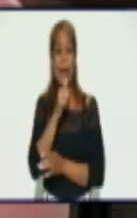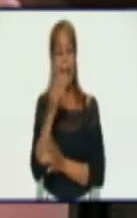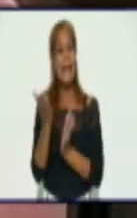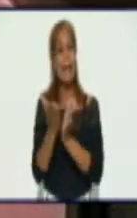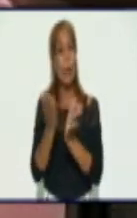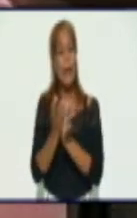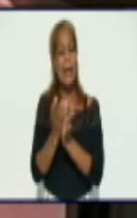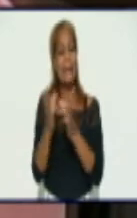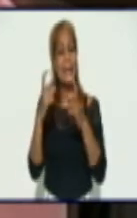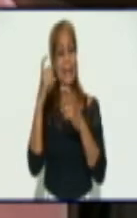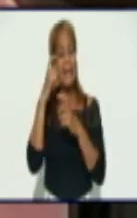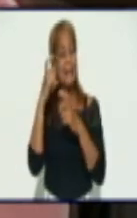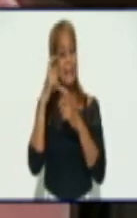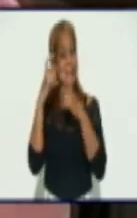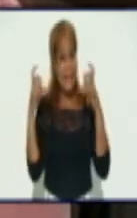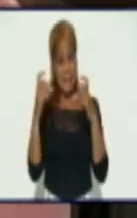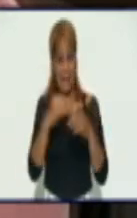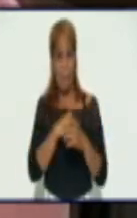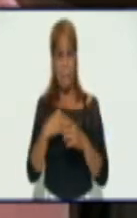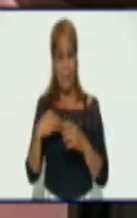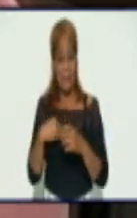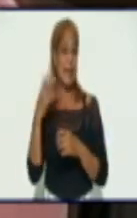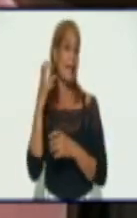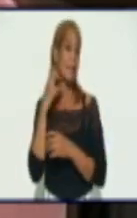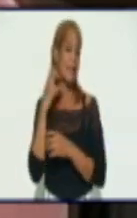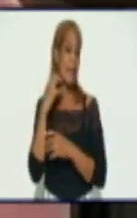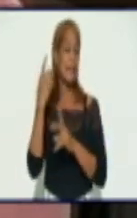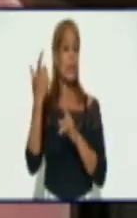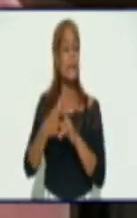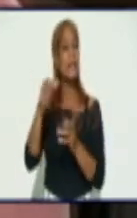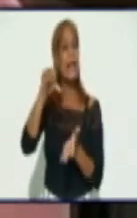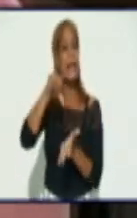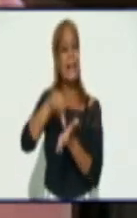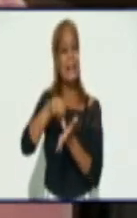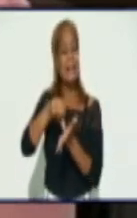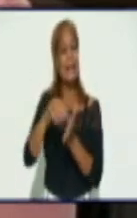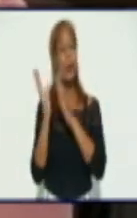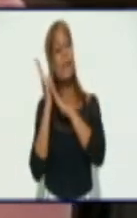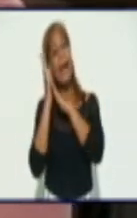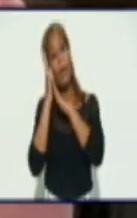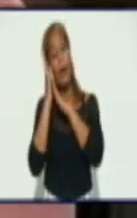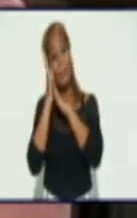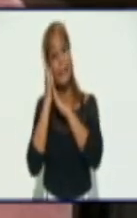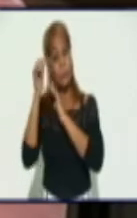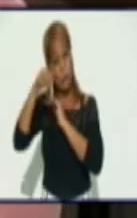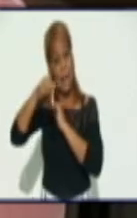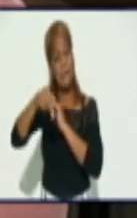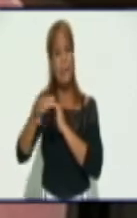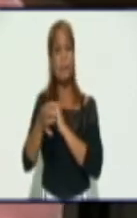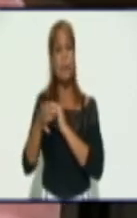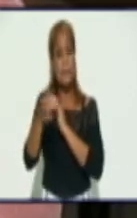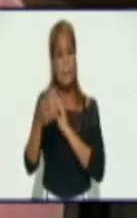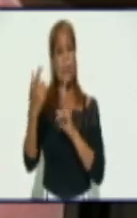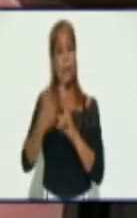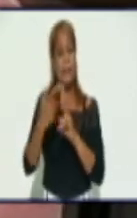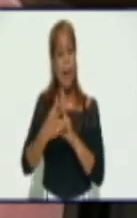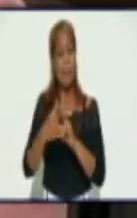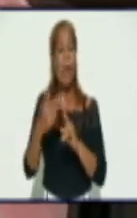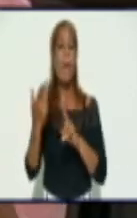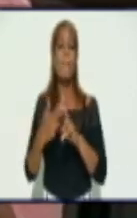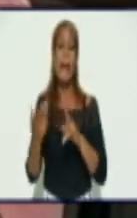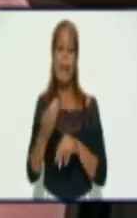y en el centro de alojamiento de Valle del Cauto, para poder nosotros brindar la atención a la categoría